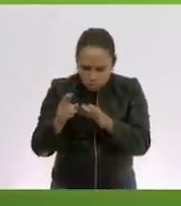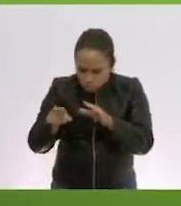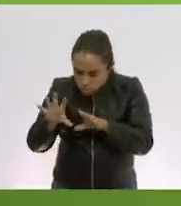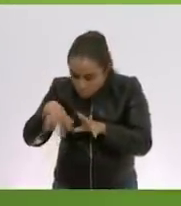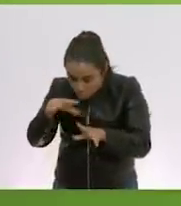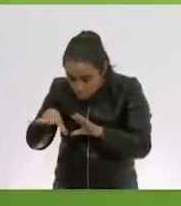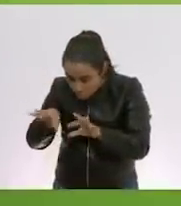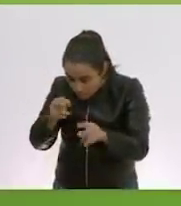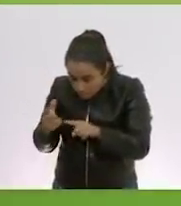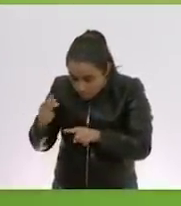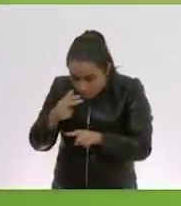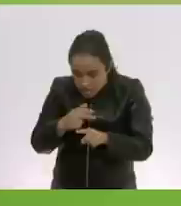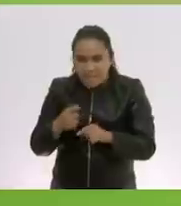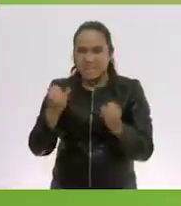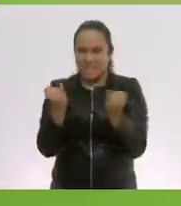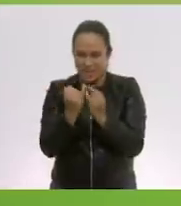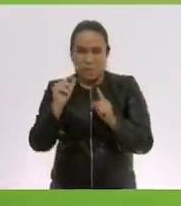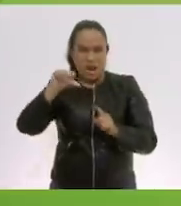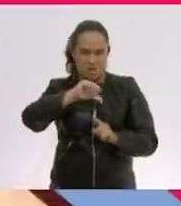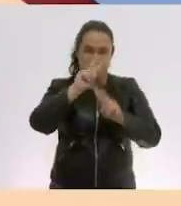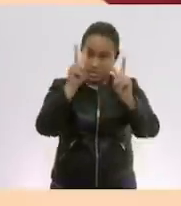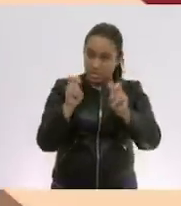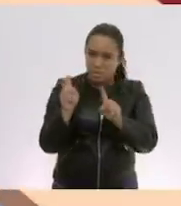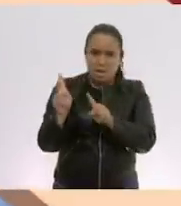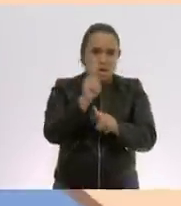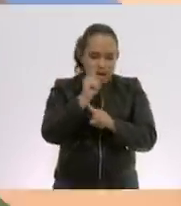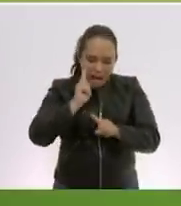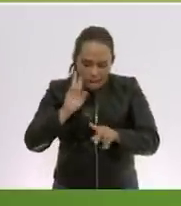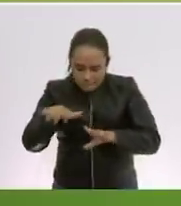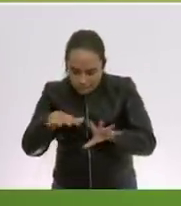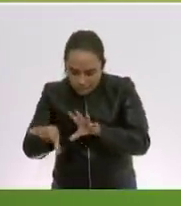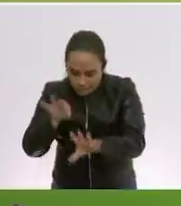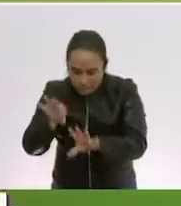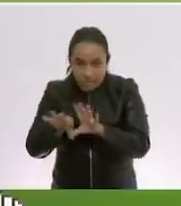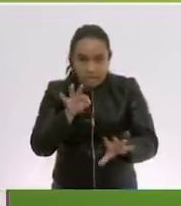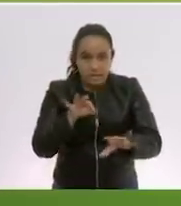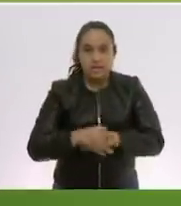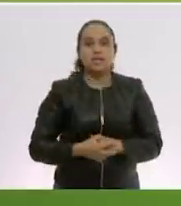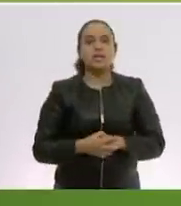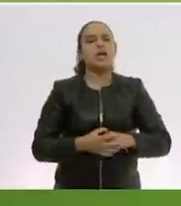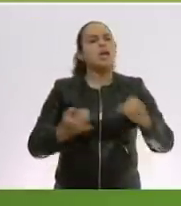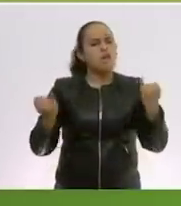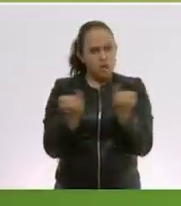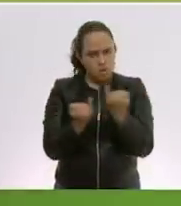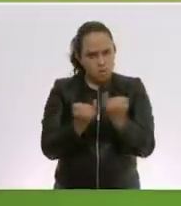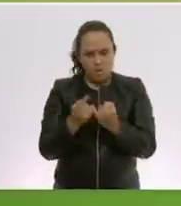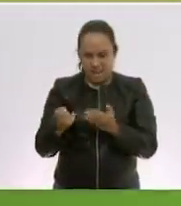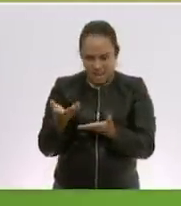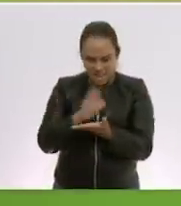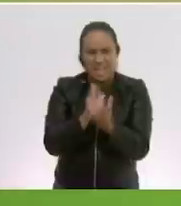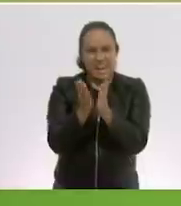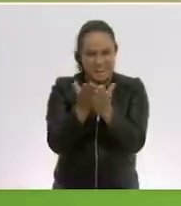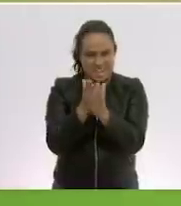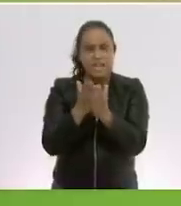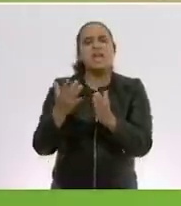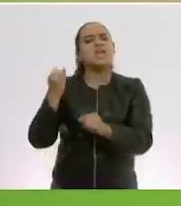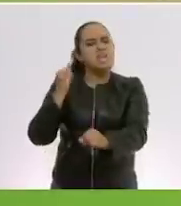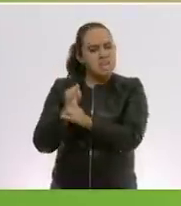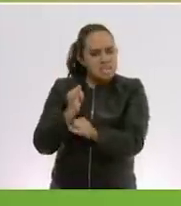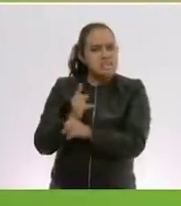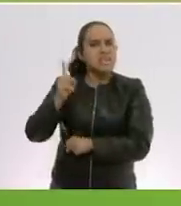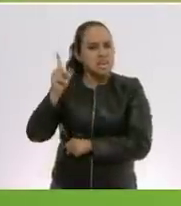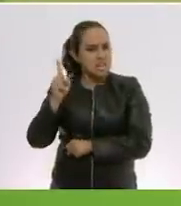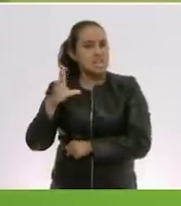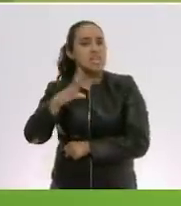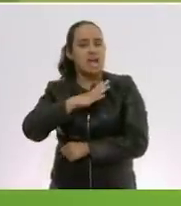algo relacionado con lo que vimos el día de hoy. Recuerden que también pueden encontrar el álbum de preescolar en la